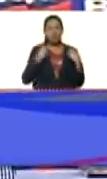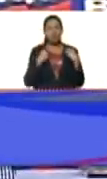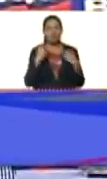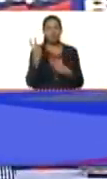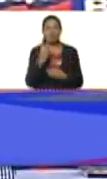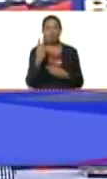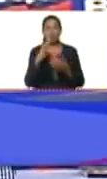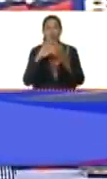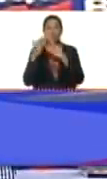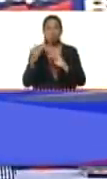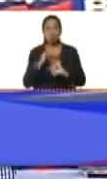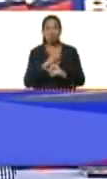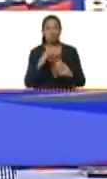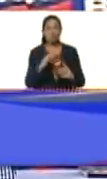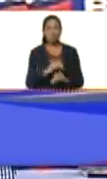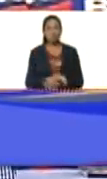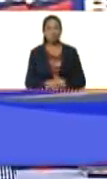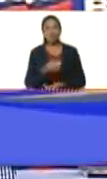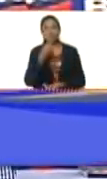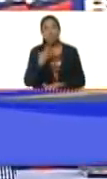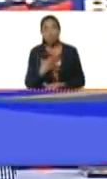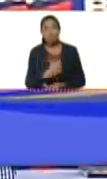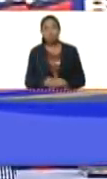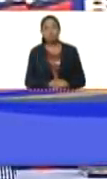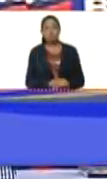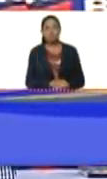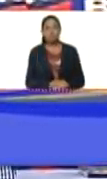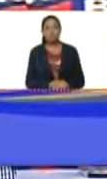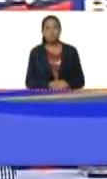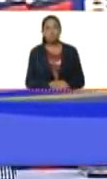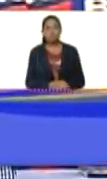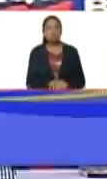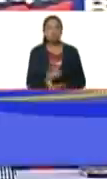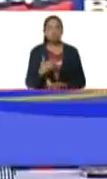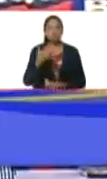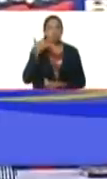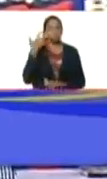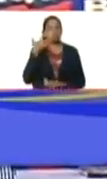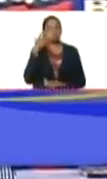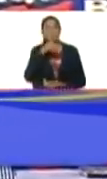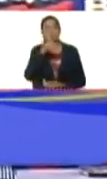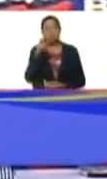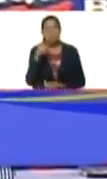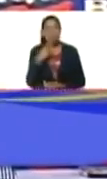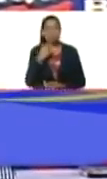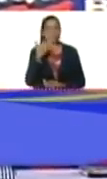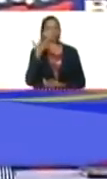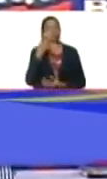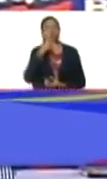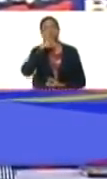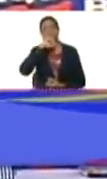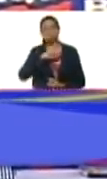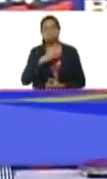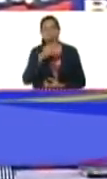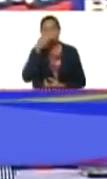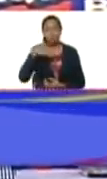ya. Qué bueno. Los admiro, ¿viste? Los admiro. Admiro al pueblo nuestro que está construyendo el